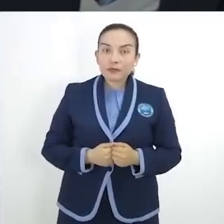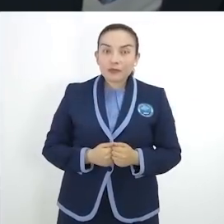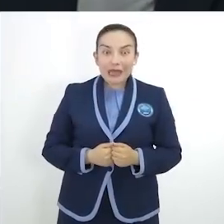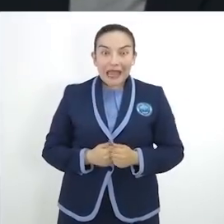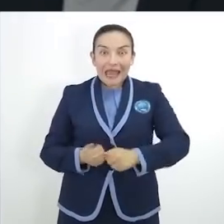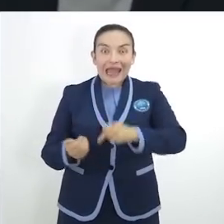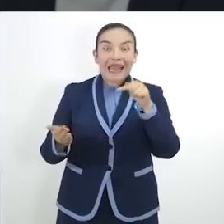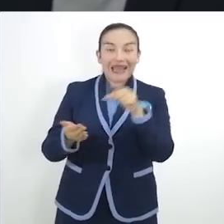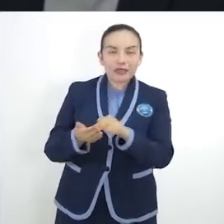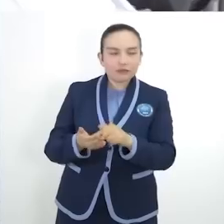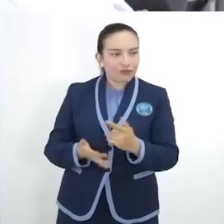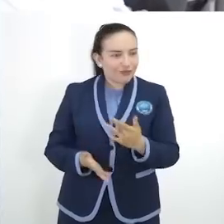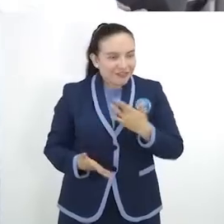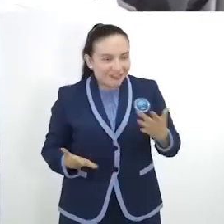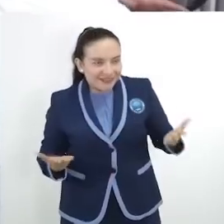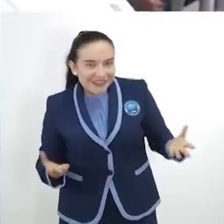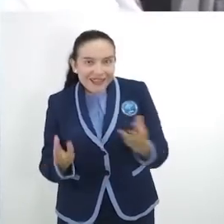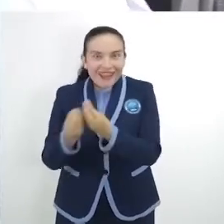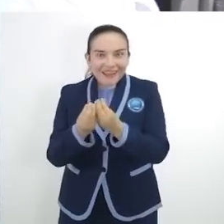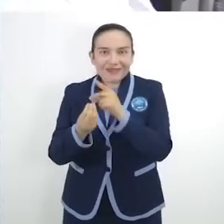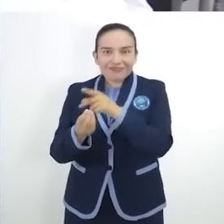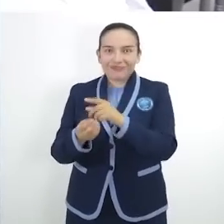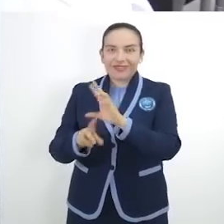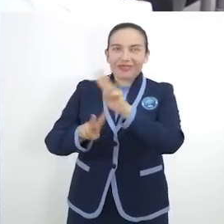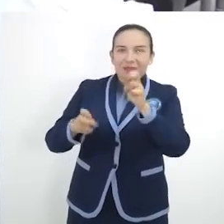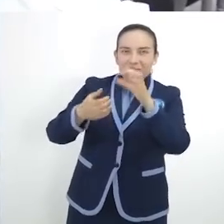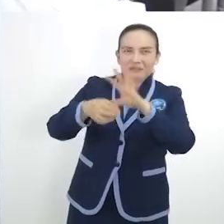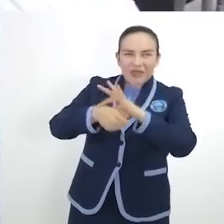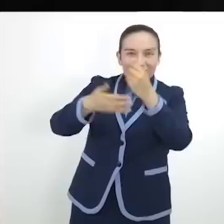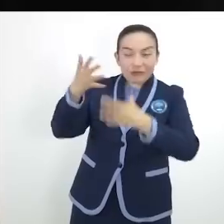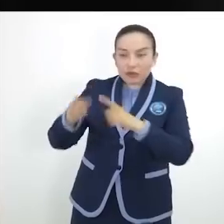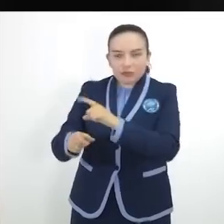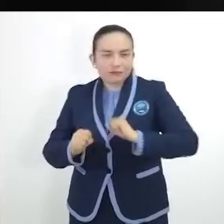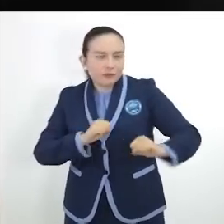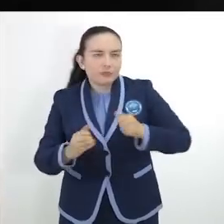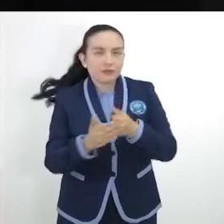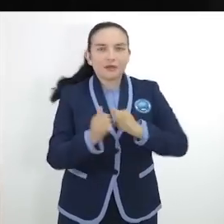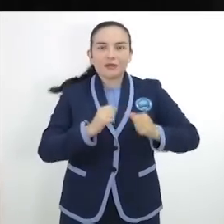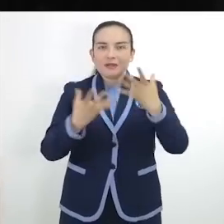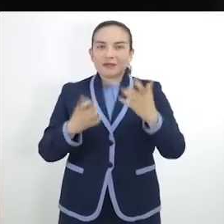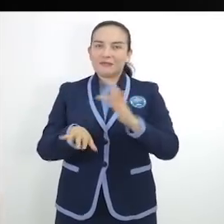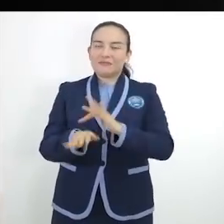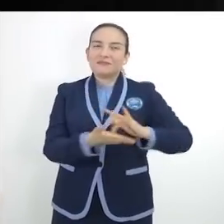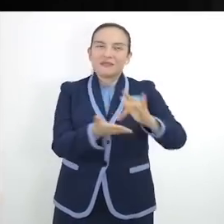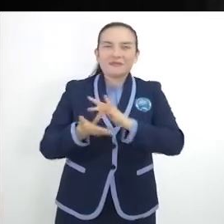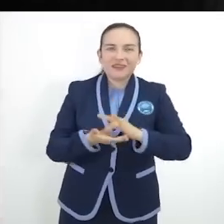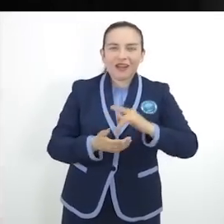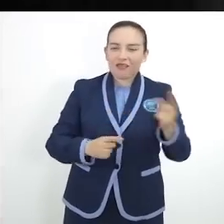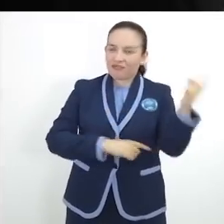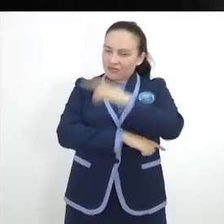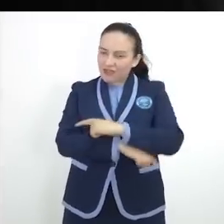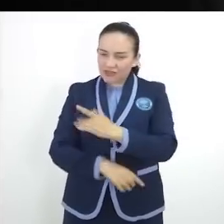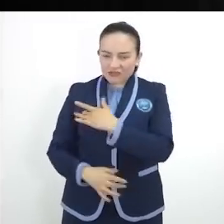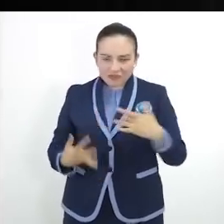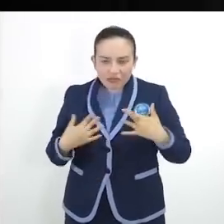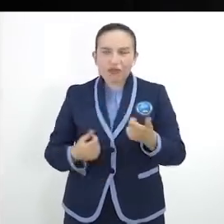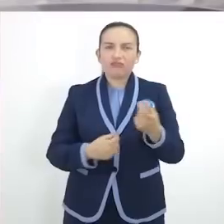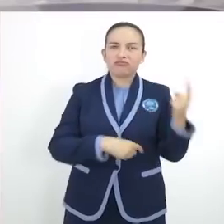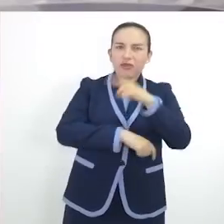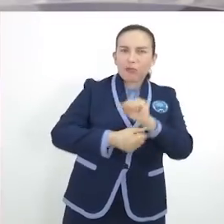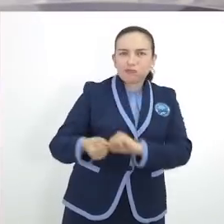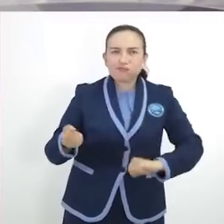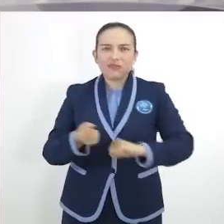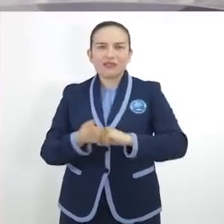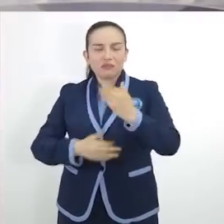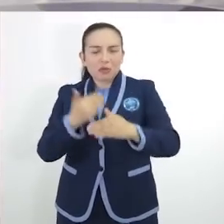que con entusiasmo y verdadera vocación de servicio participan en las brigadas de salud, en las jornadas de apoyo